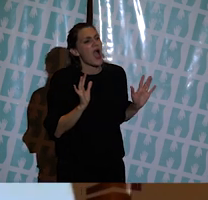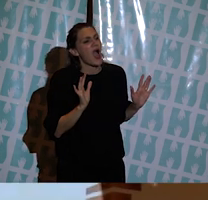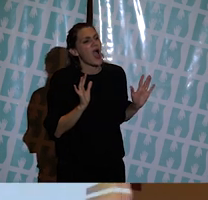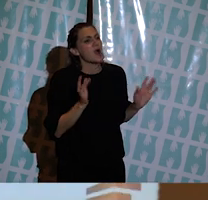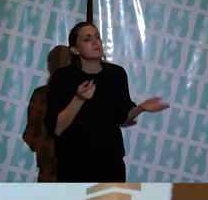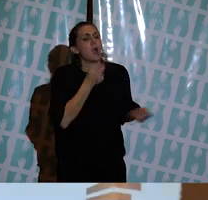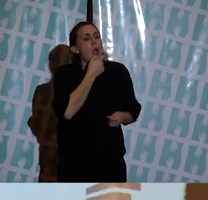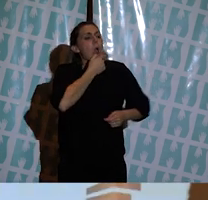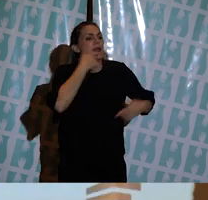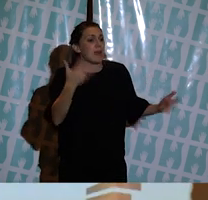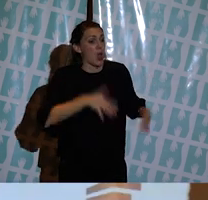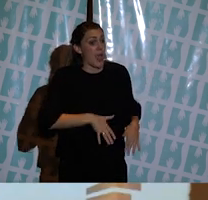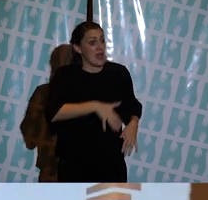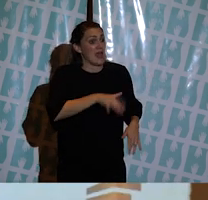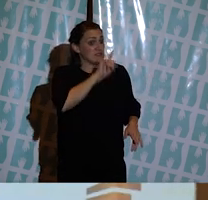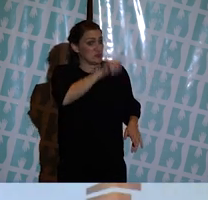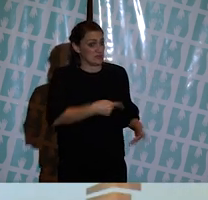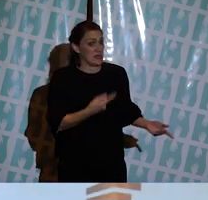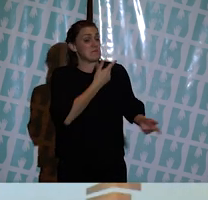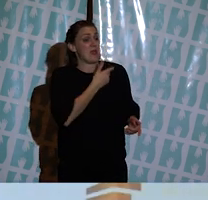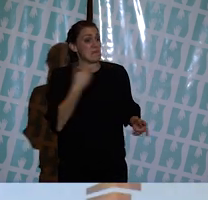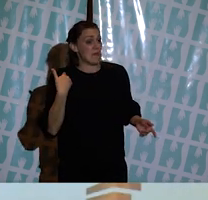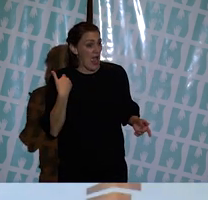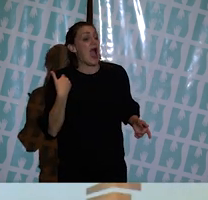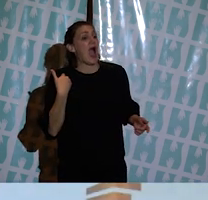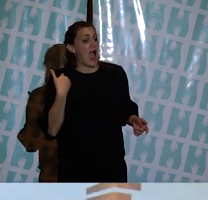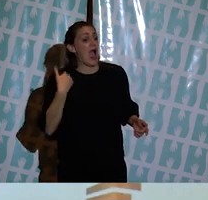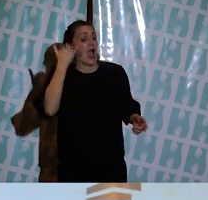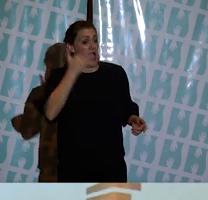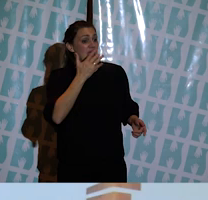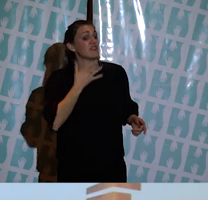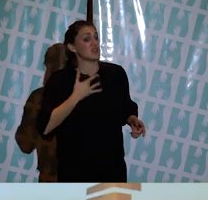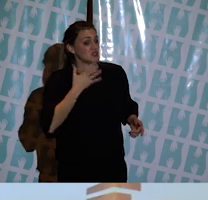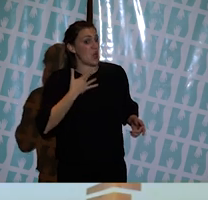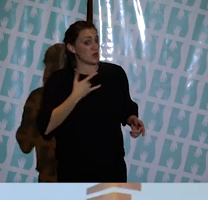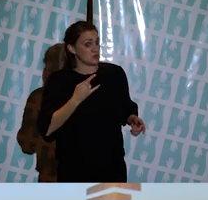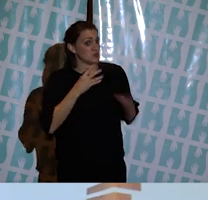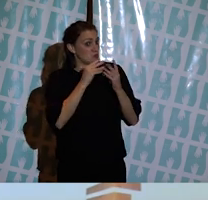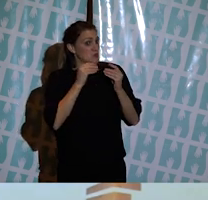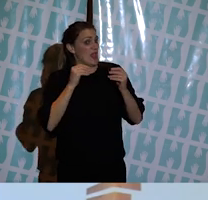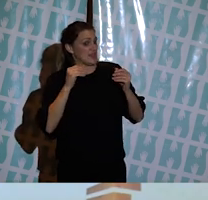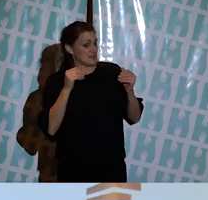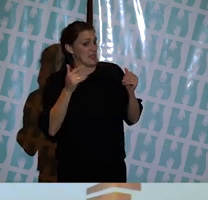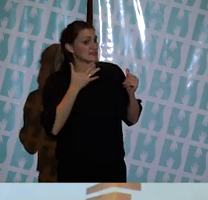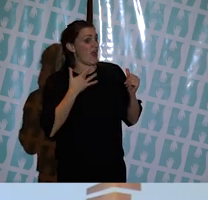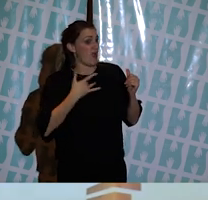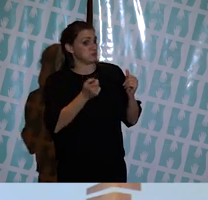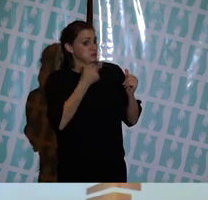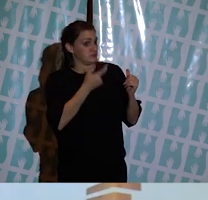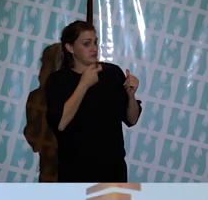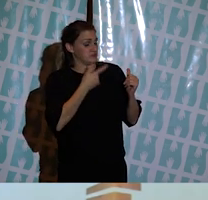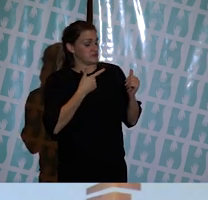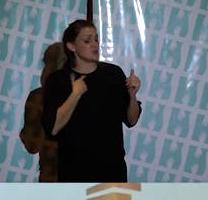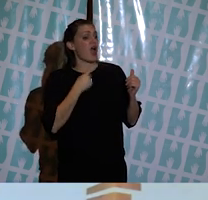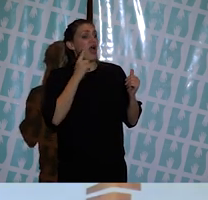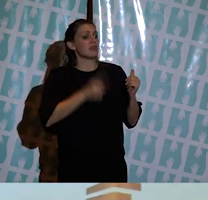los casos de, bueno, embarazos donde la madre presenta, digamos, adicción a sustancias, además de las consecuencias,